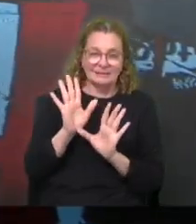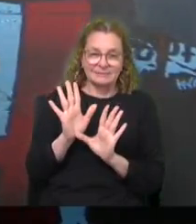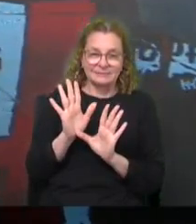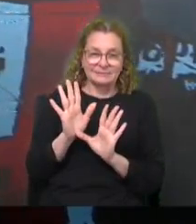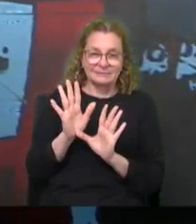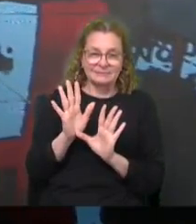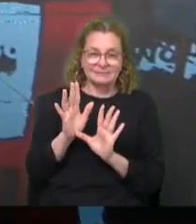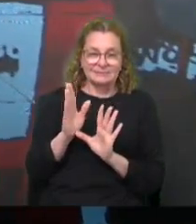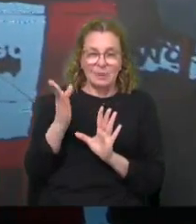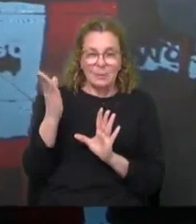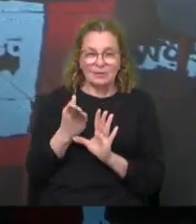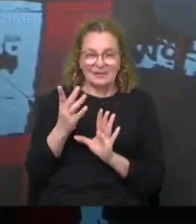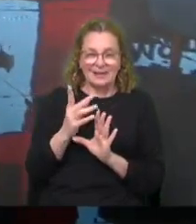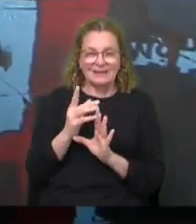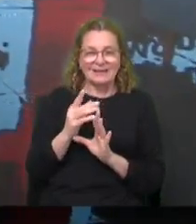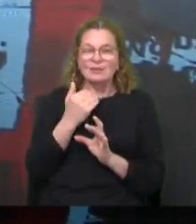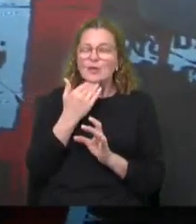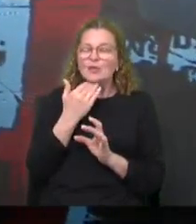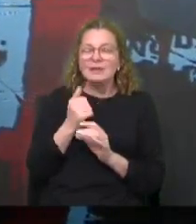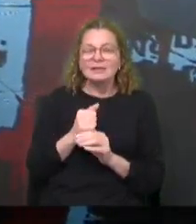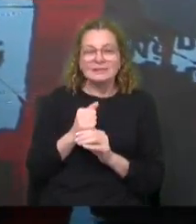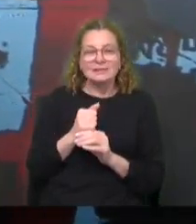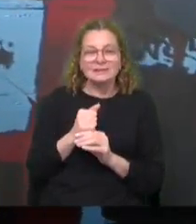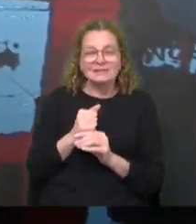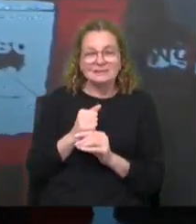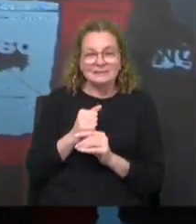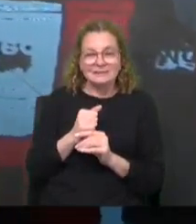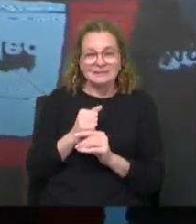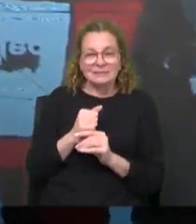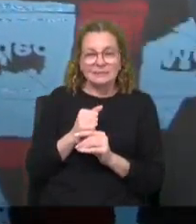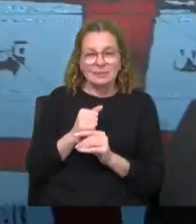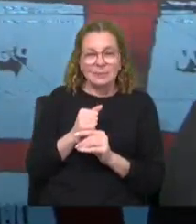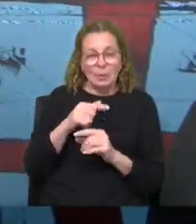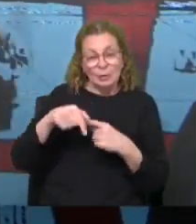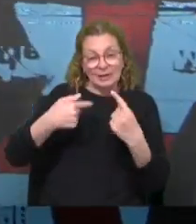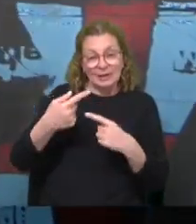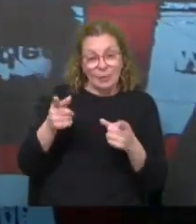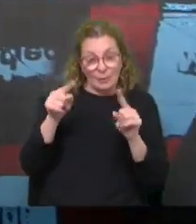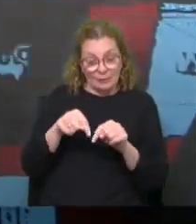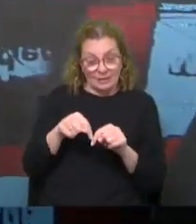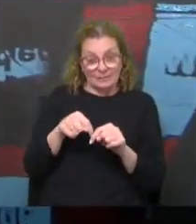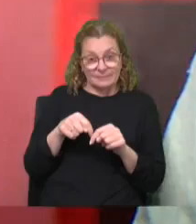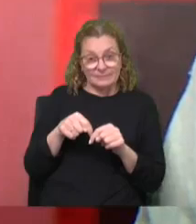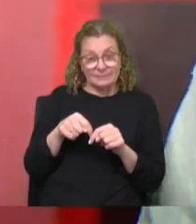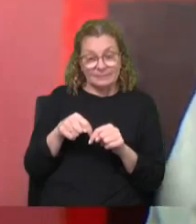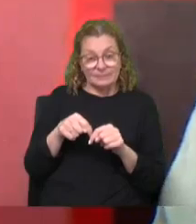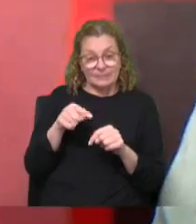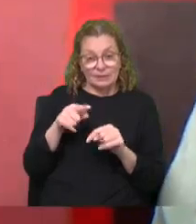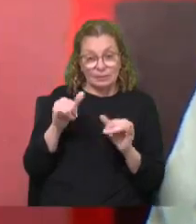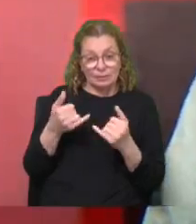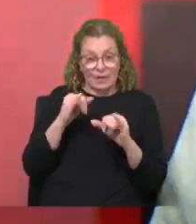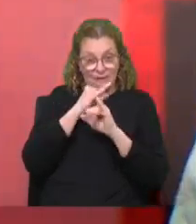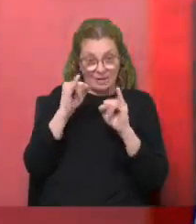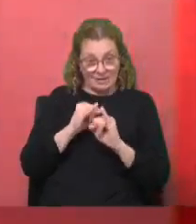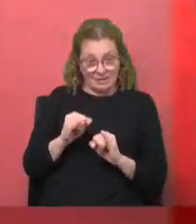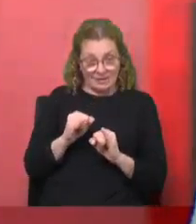por... un porcentaje, yo qué sé, no, los tributos de puerta, qué sé yo. Vos seguís haciéndolo así como viene, que con eso ya somos felices.